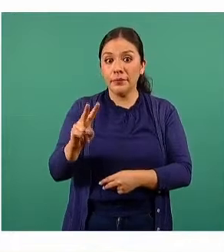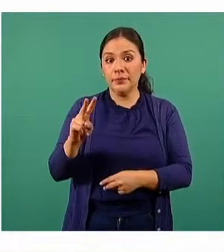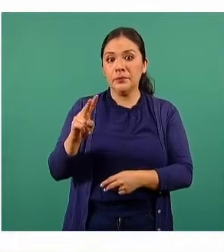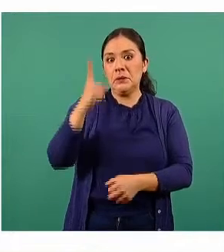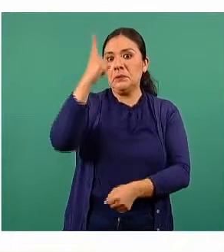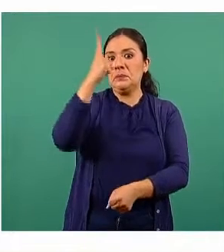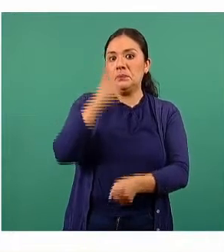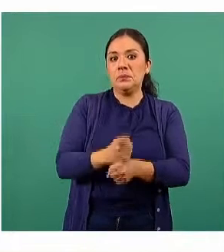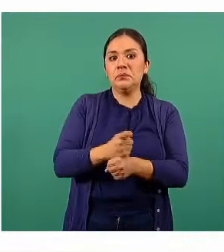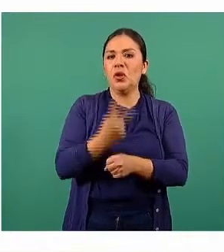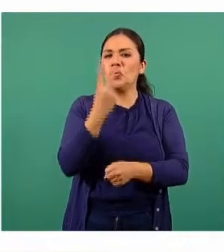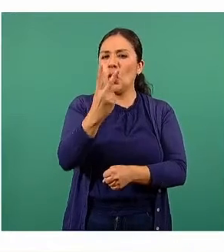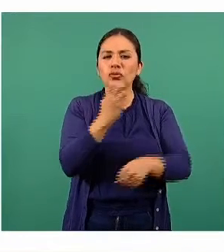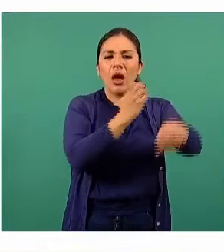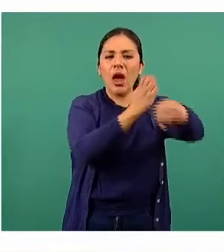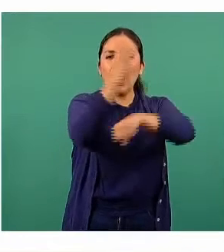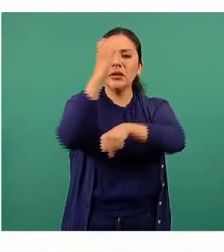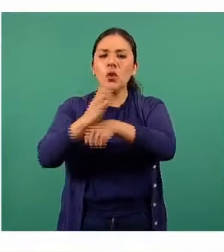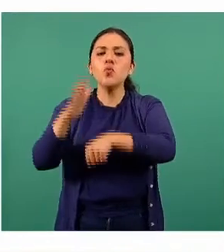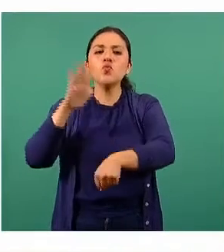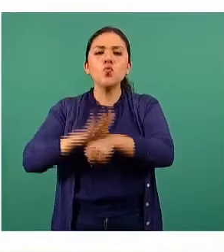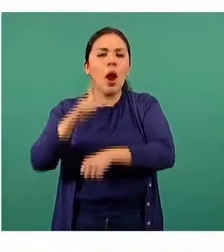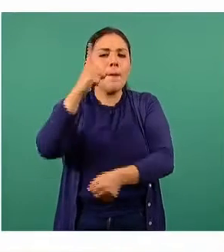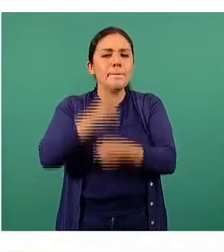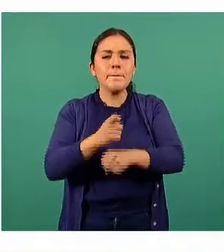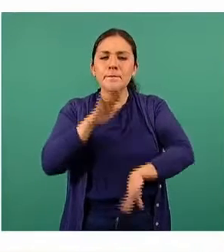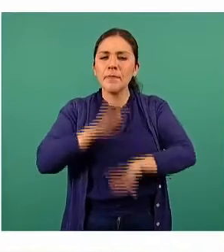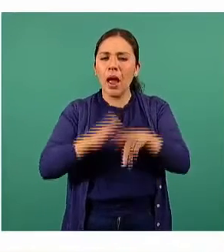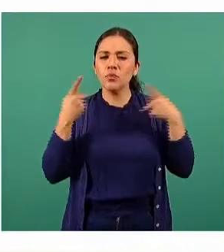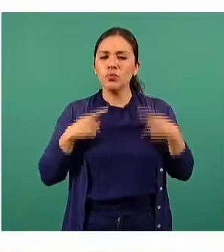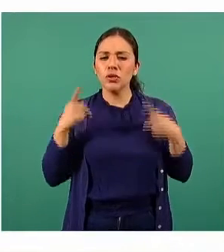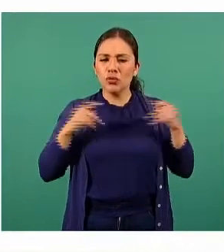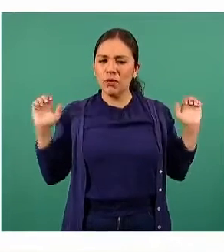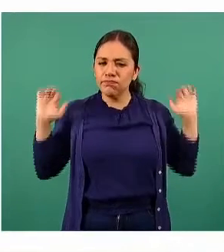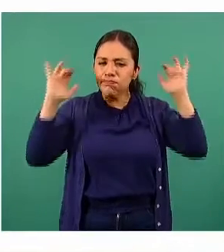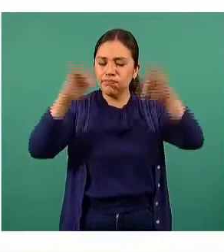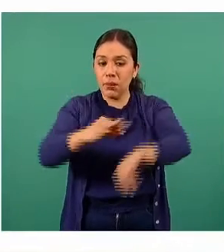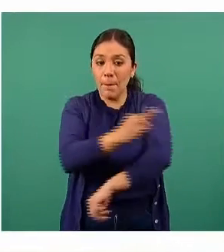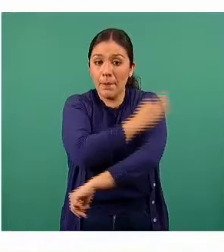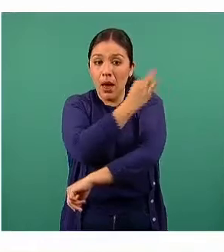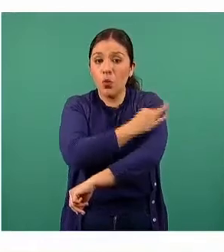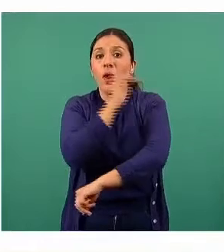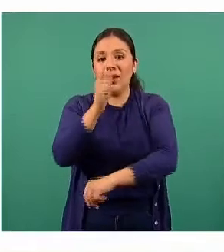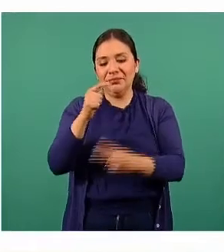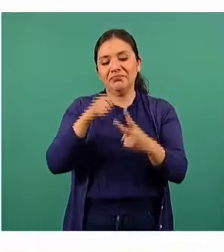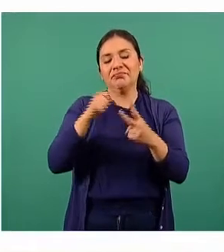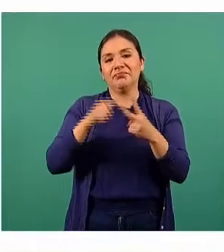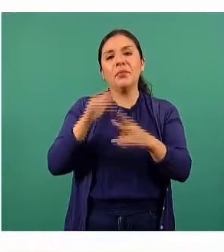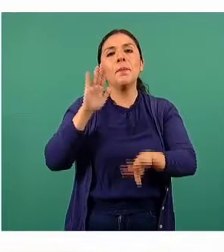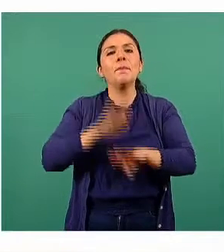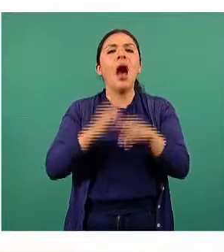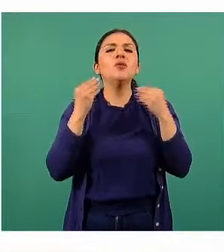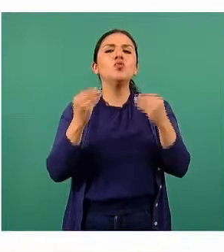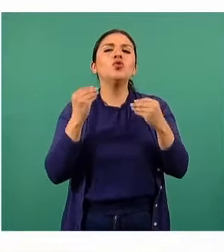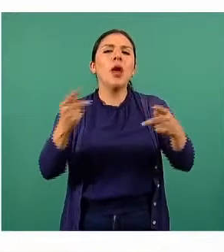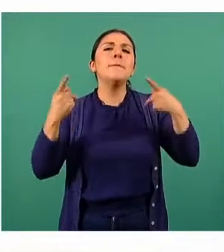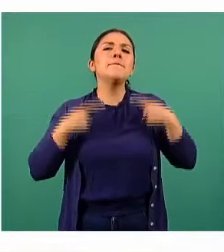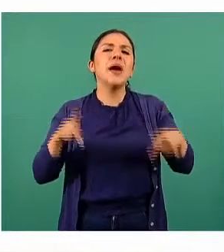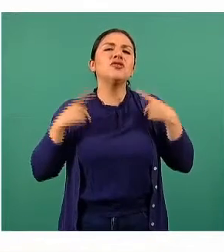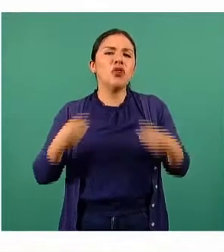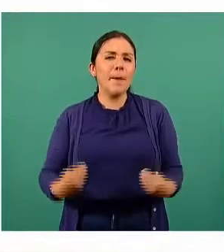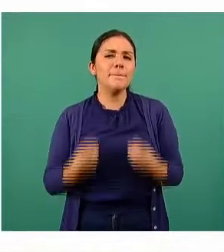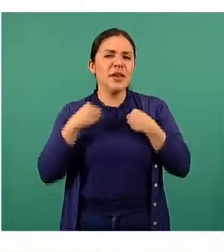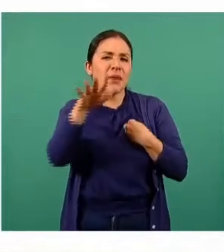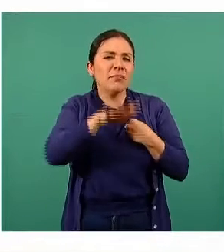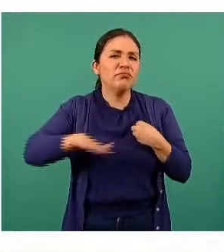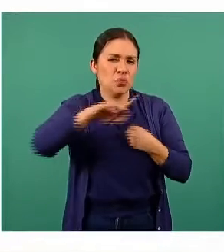ver que las dos entidades que aplicaron la mayor cantidad de dosis el día de ayer son a su vez las que tienen la mayor cantidad de población